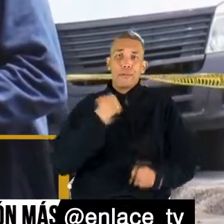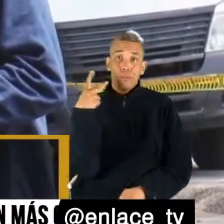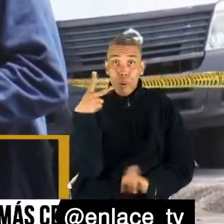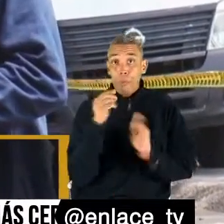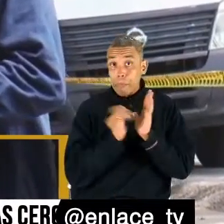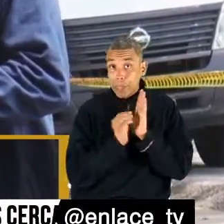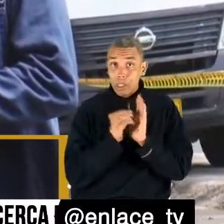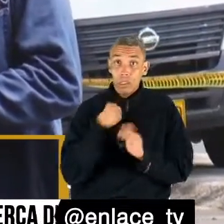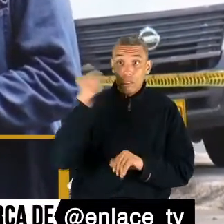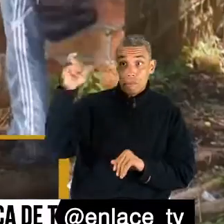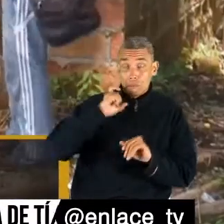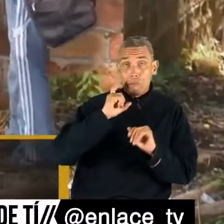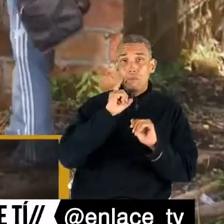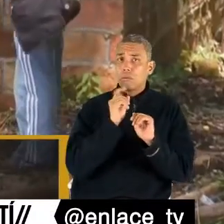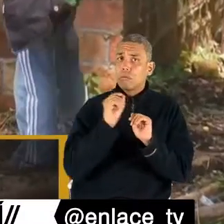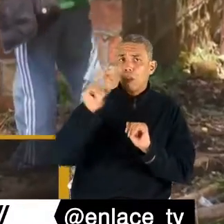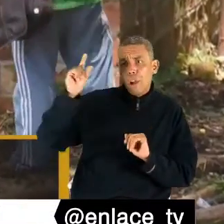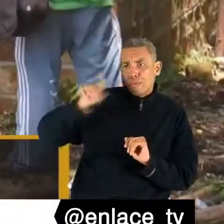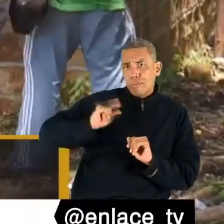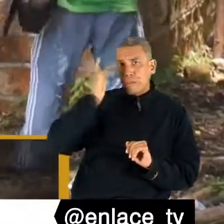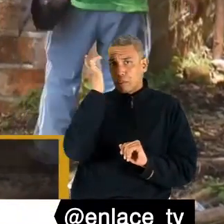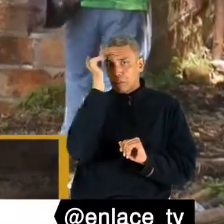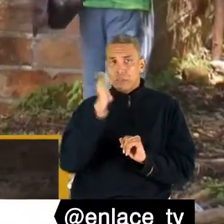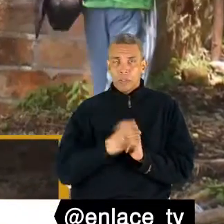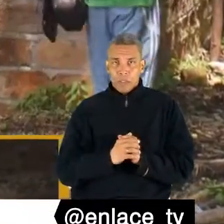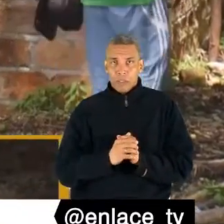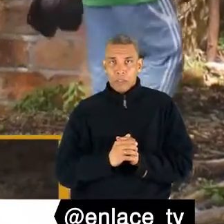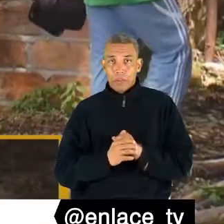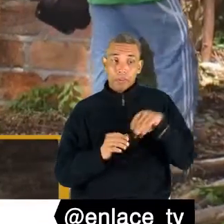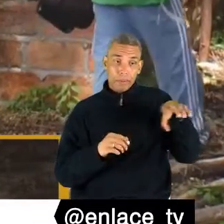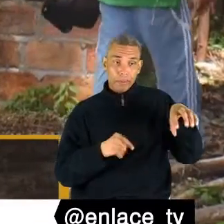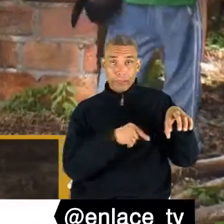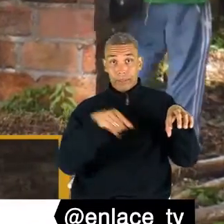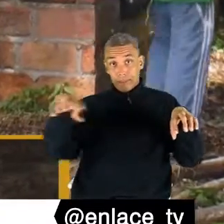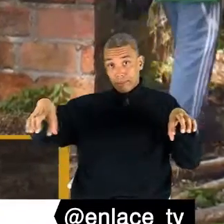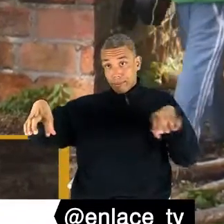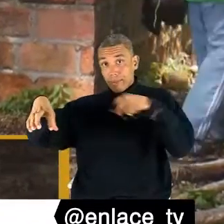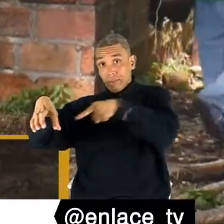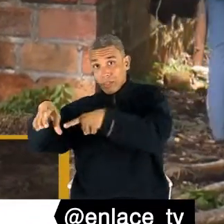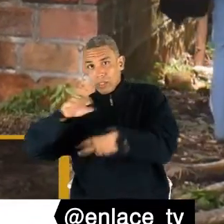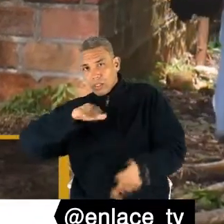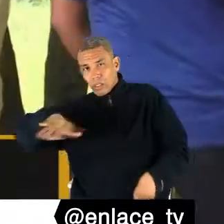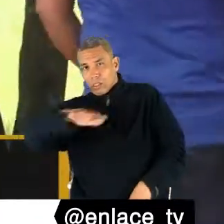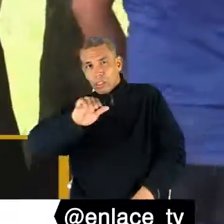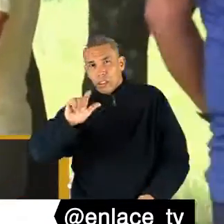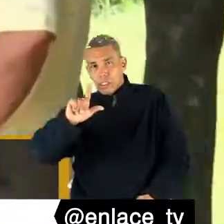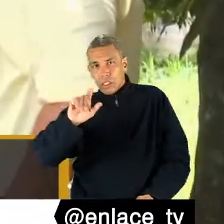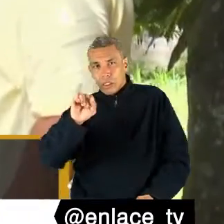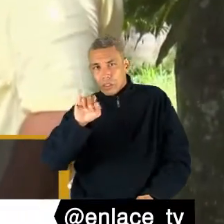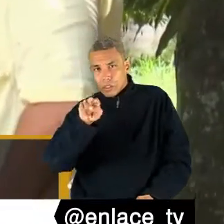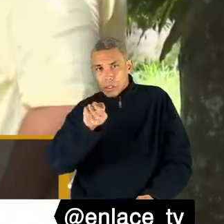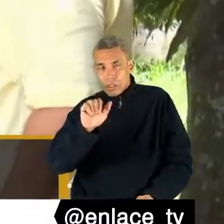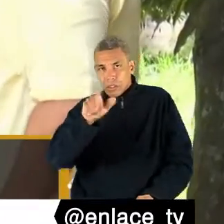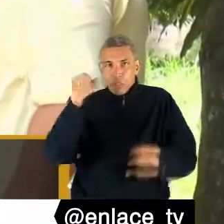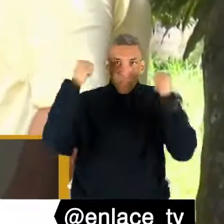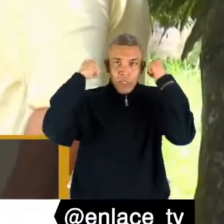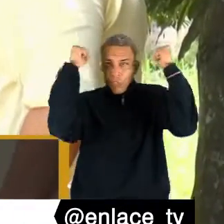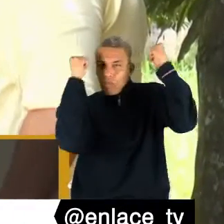sector de Lizama, donde se lleva a cabo una minga nacional agraria, campesina, étnica y popular. En varias regiones del país protestan